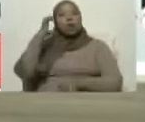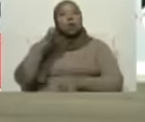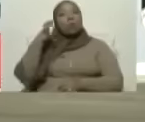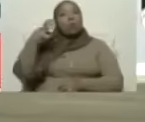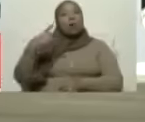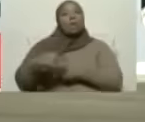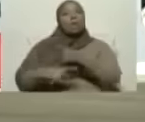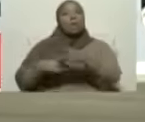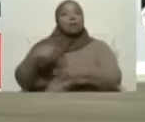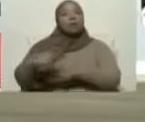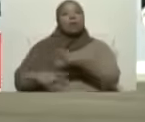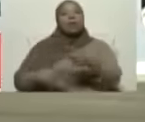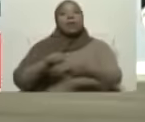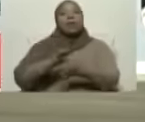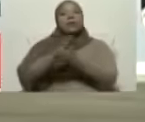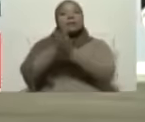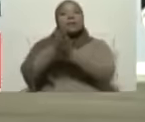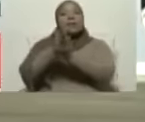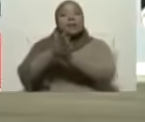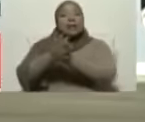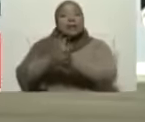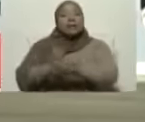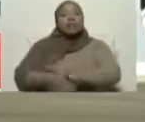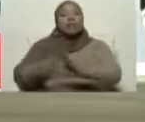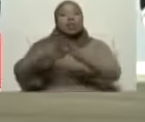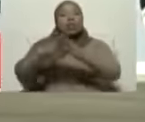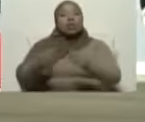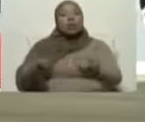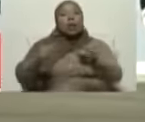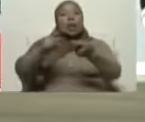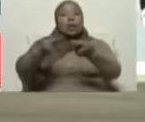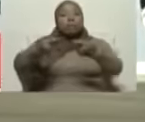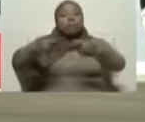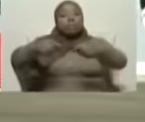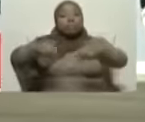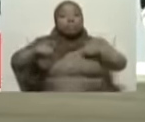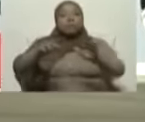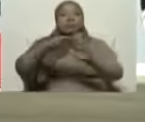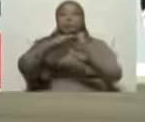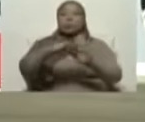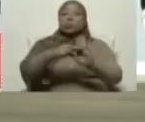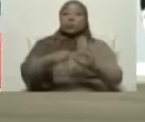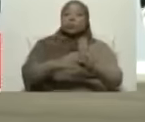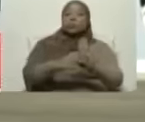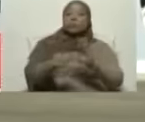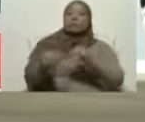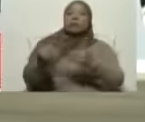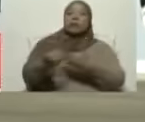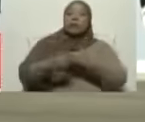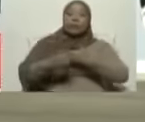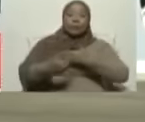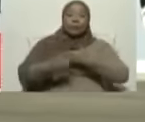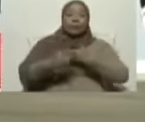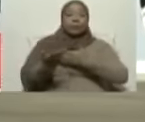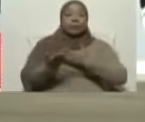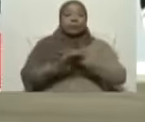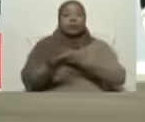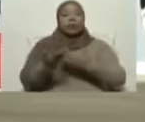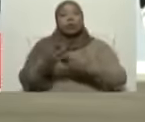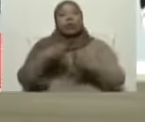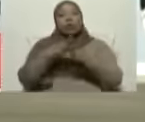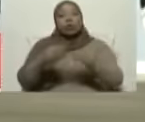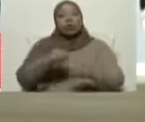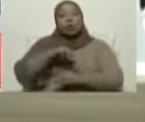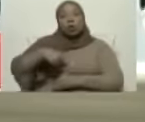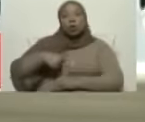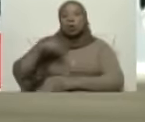al levantamiento total de las sanciones coercitivas unilaterales y genocidas impuestas a